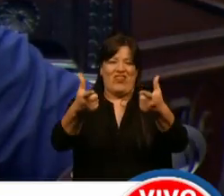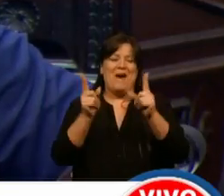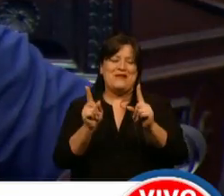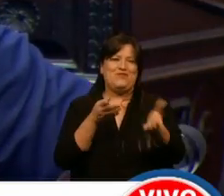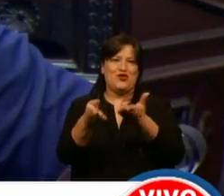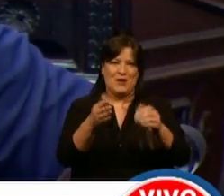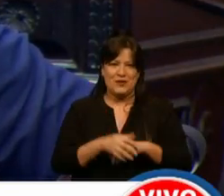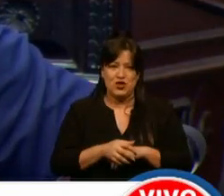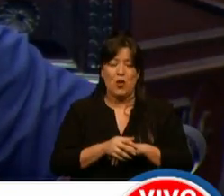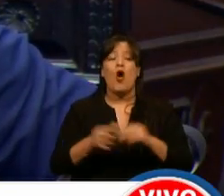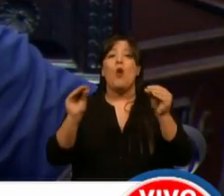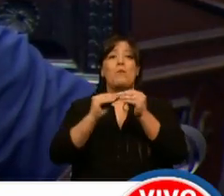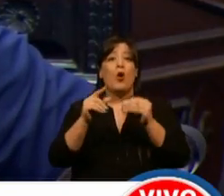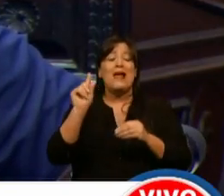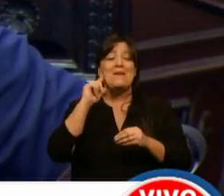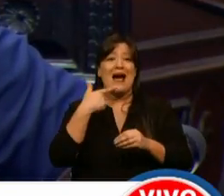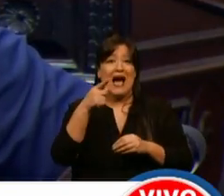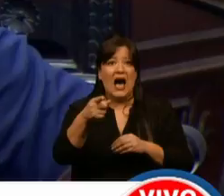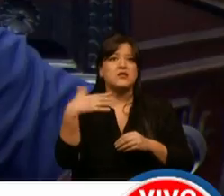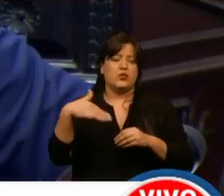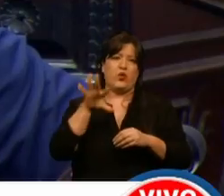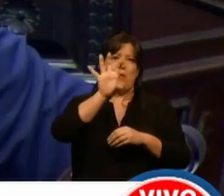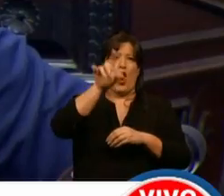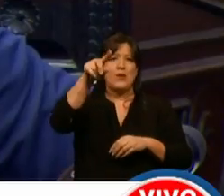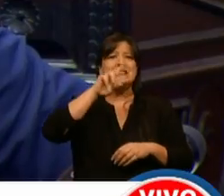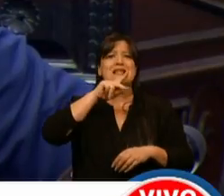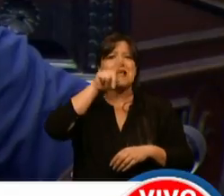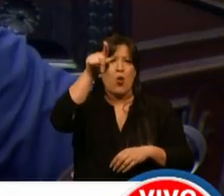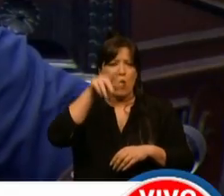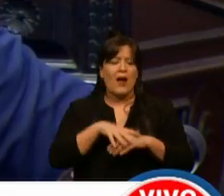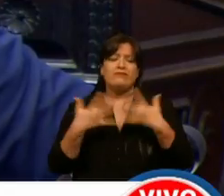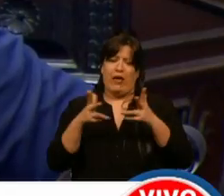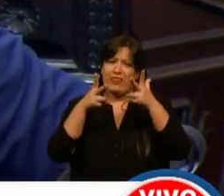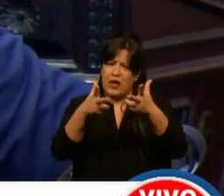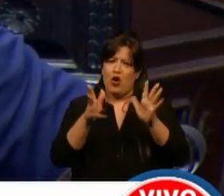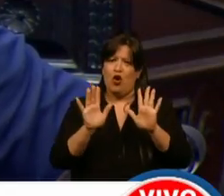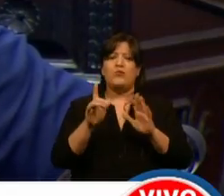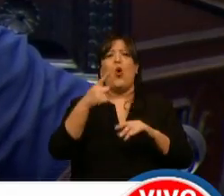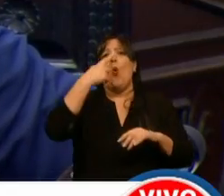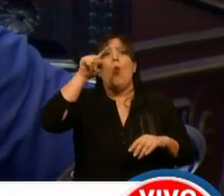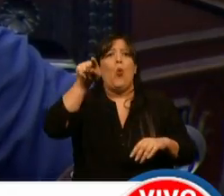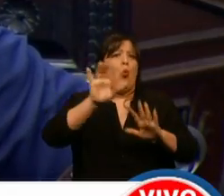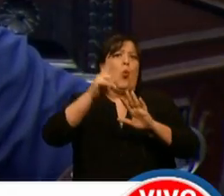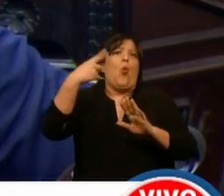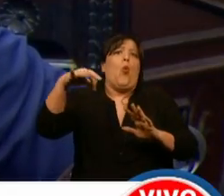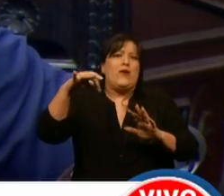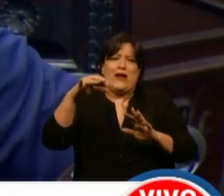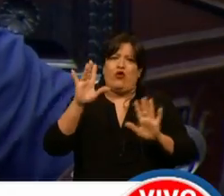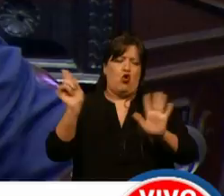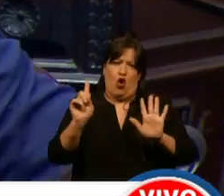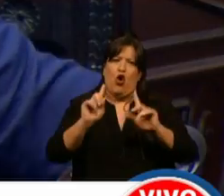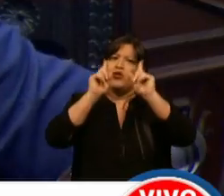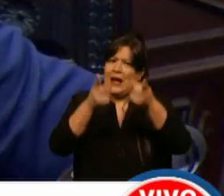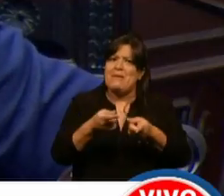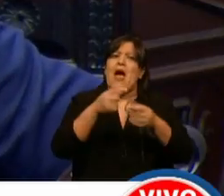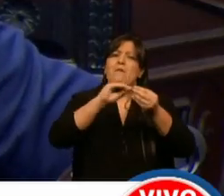problema de gas que atraviesa la provincia de san juan insisto no es el último el problema de agua un problema serio